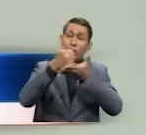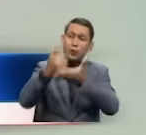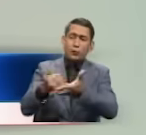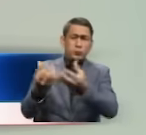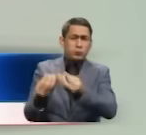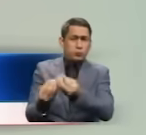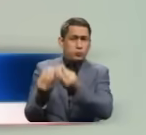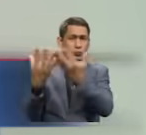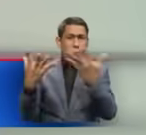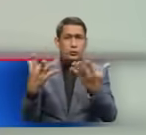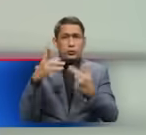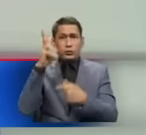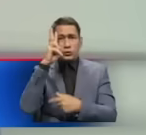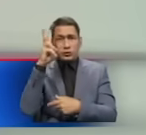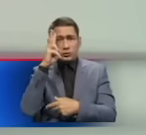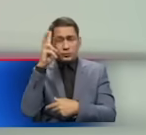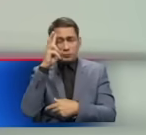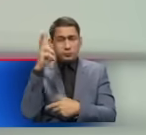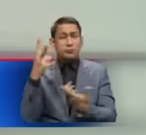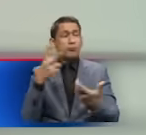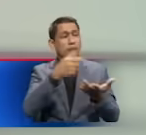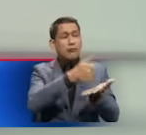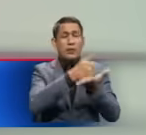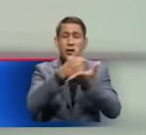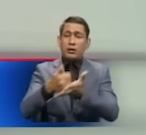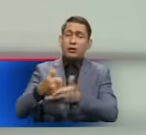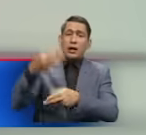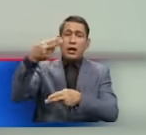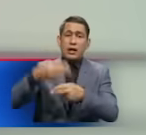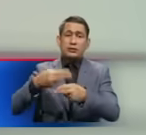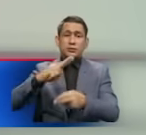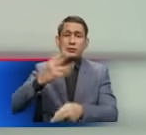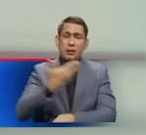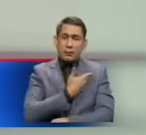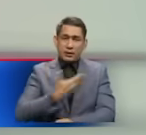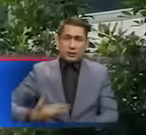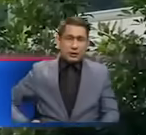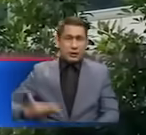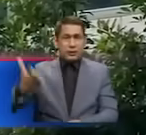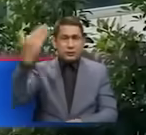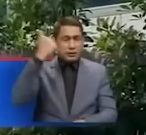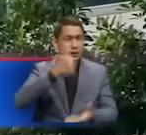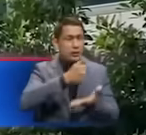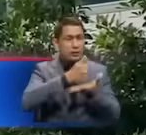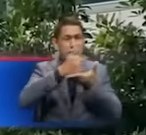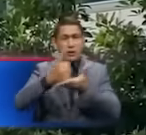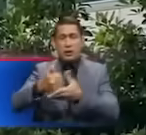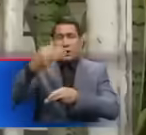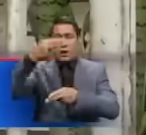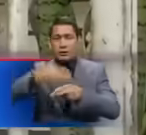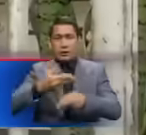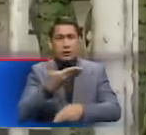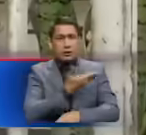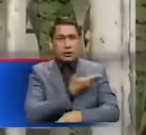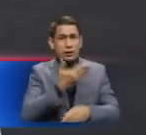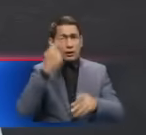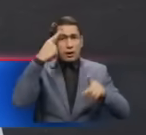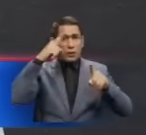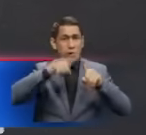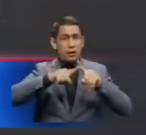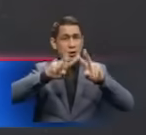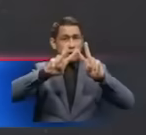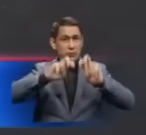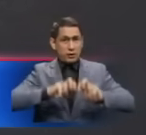beneficiado a ex vicepresidentes, se ha beneficiado a exalcaldes. De acuerdo a los primeros datos,